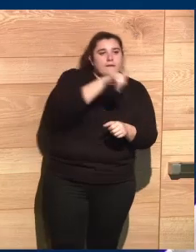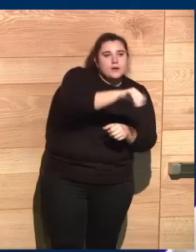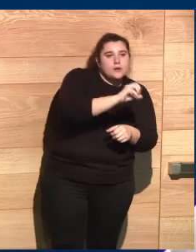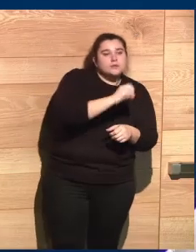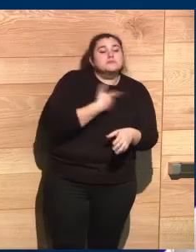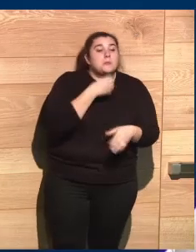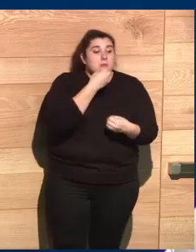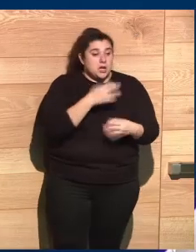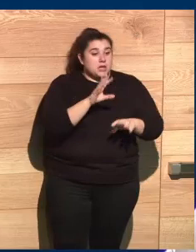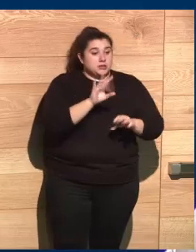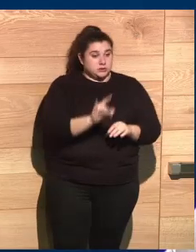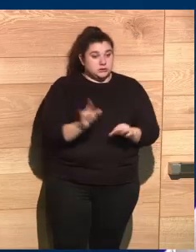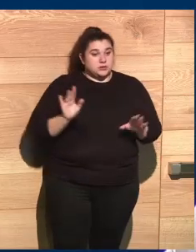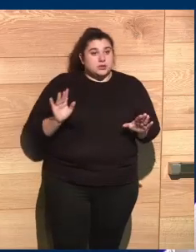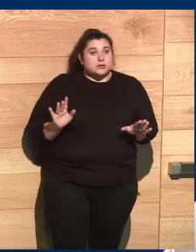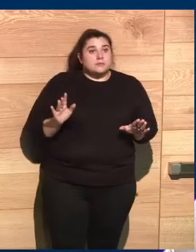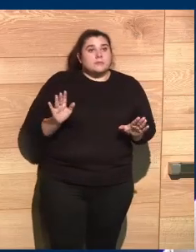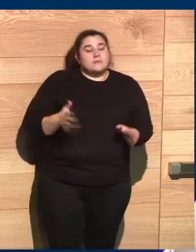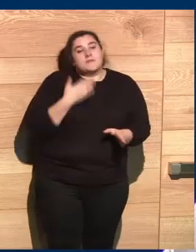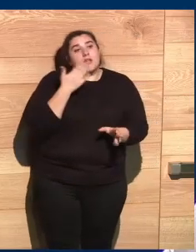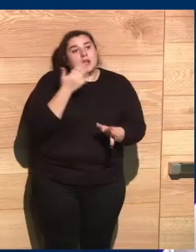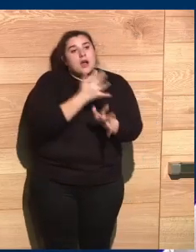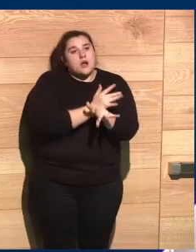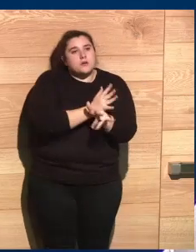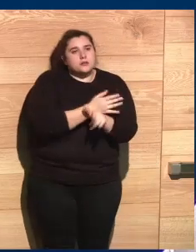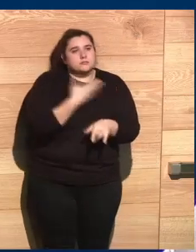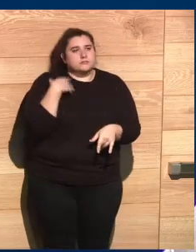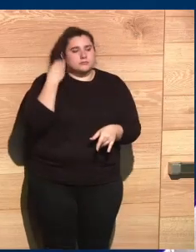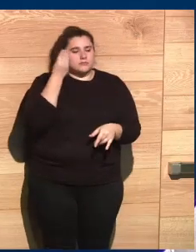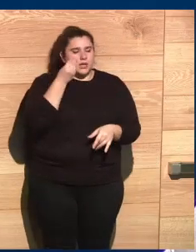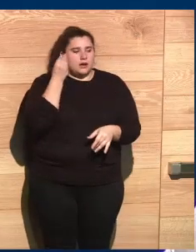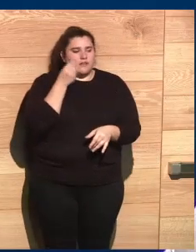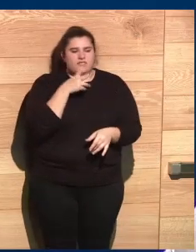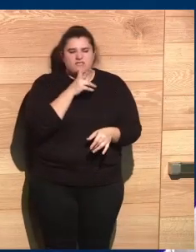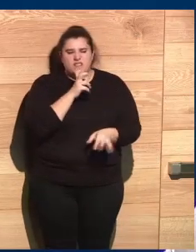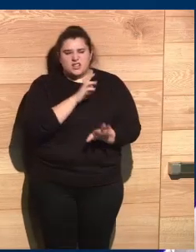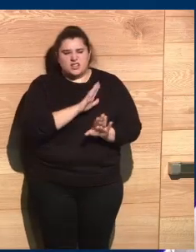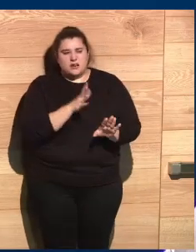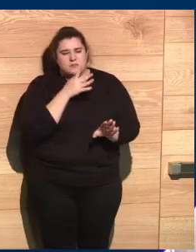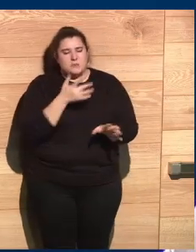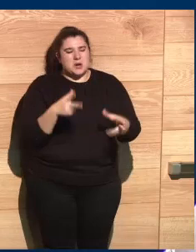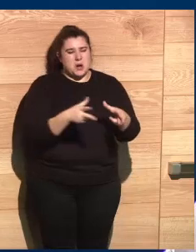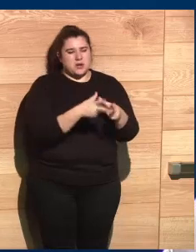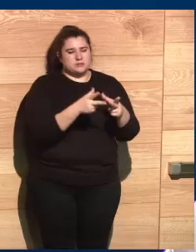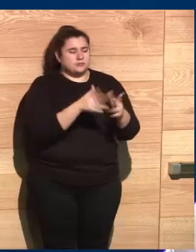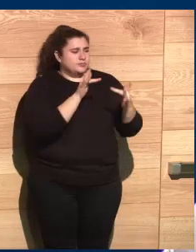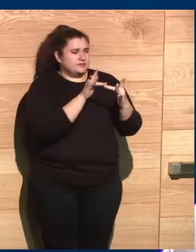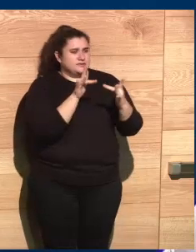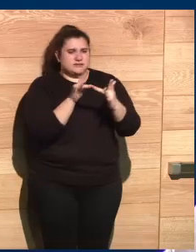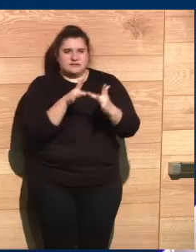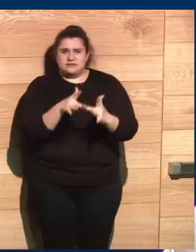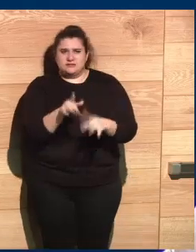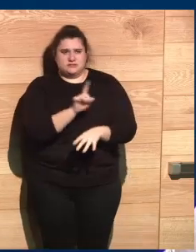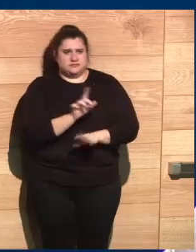sistema bueno para eso. Para jugar es horrendo, desde mi punto de vista, porque es totalmente antisocial. Y aunque no lo